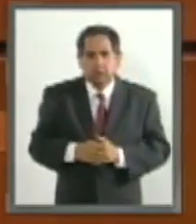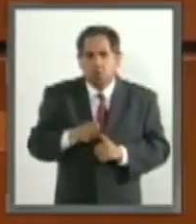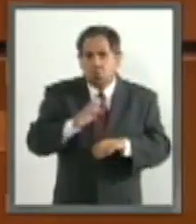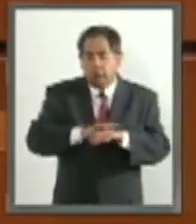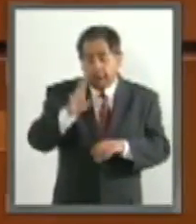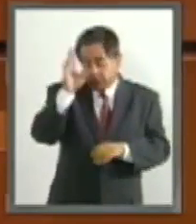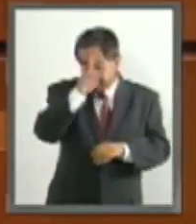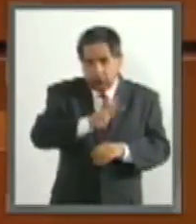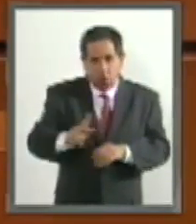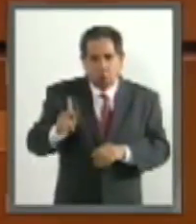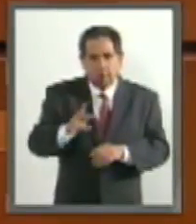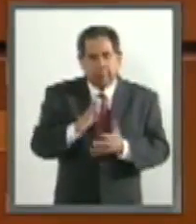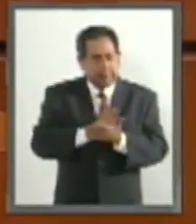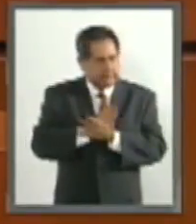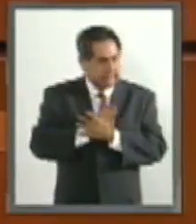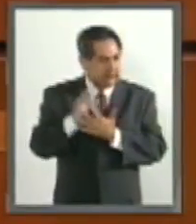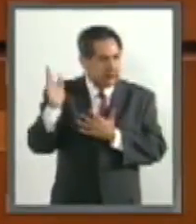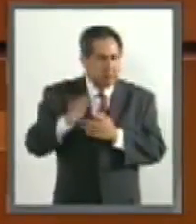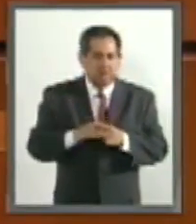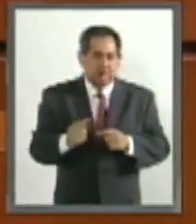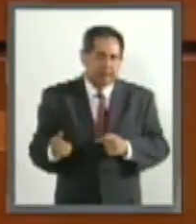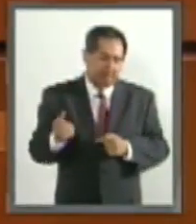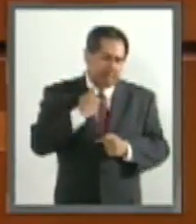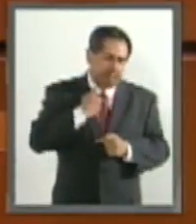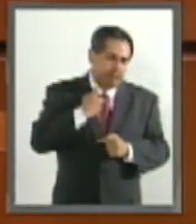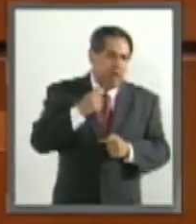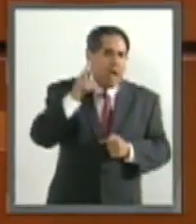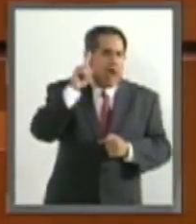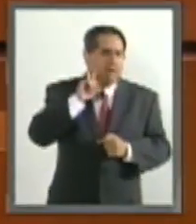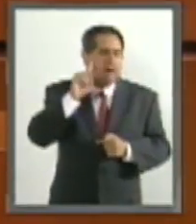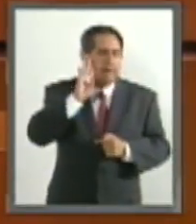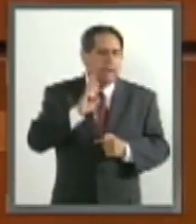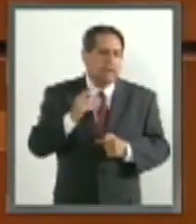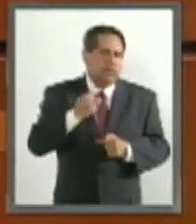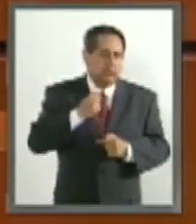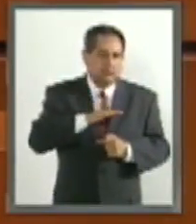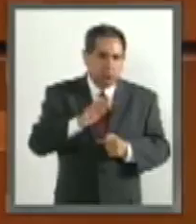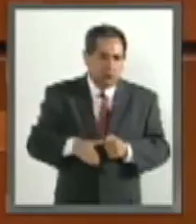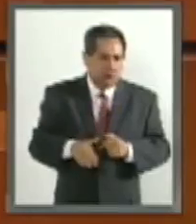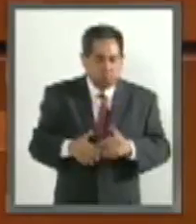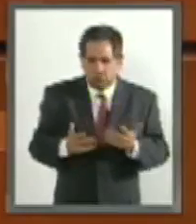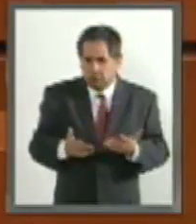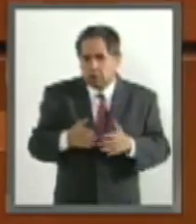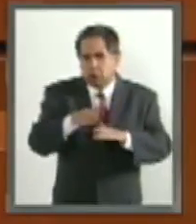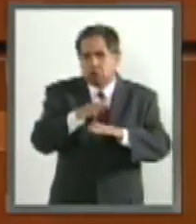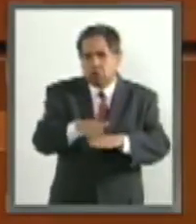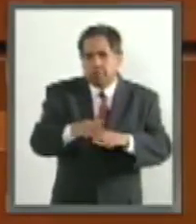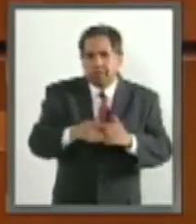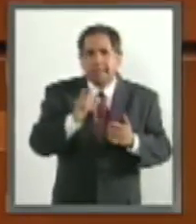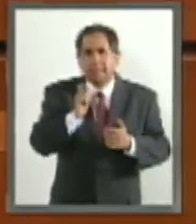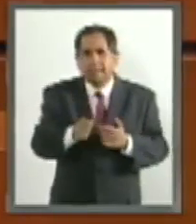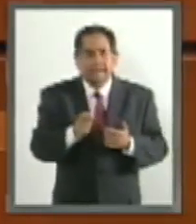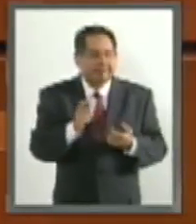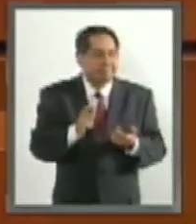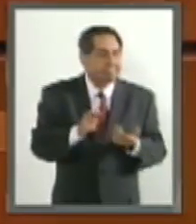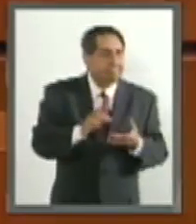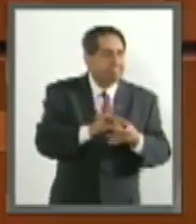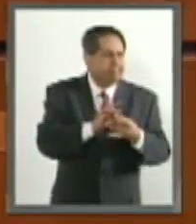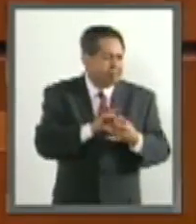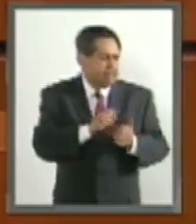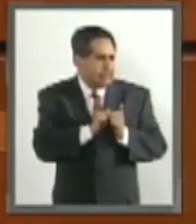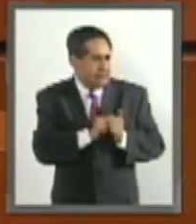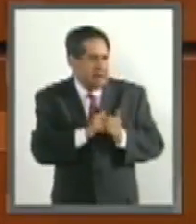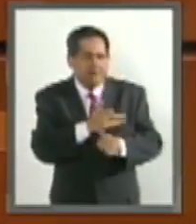la dramática que es el feminicidio pues resulta que tiene que ver con relaciones cercanas